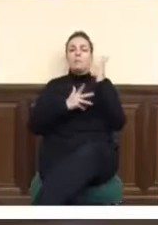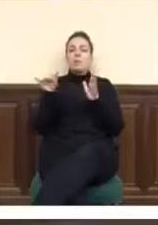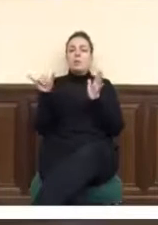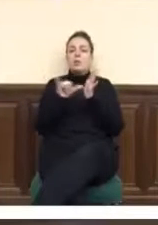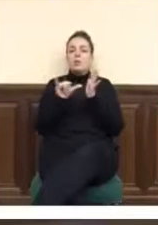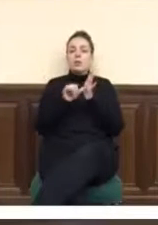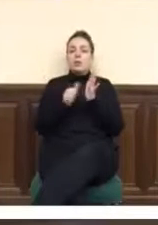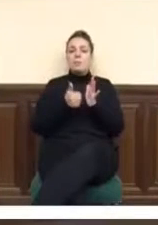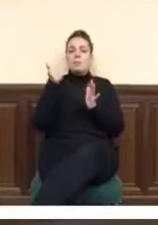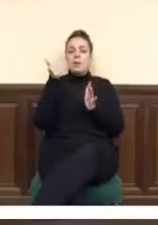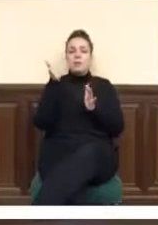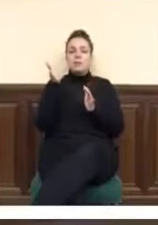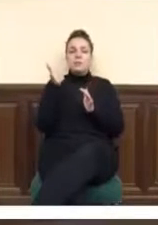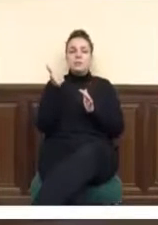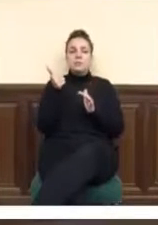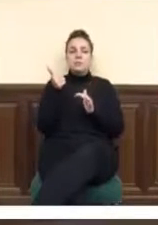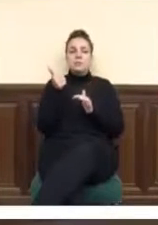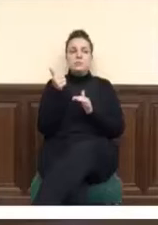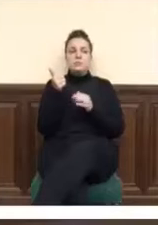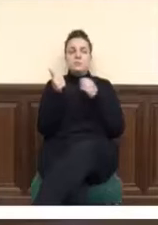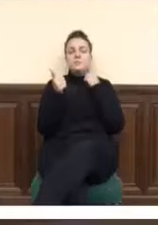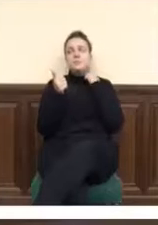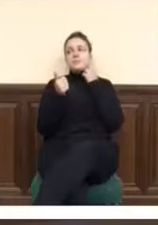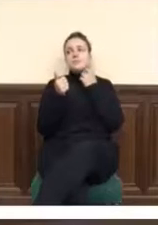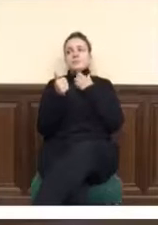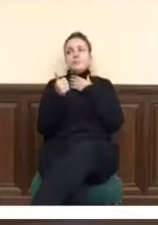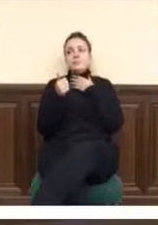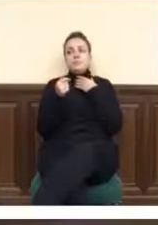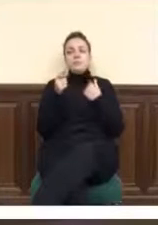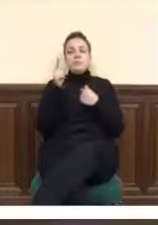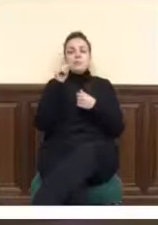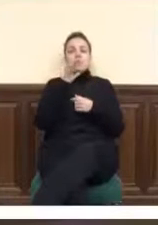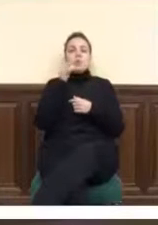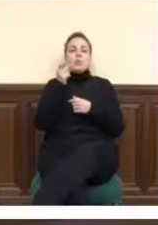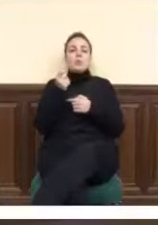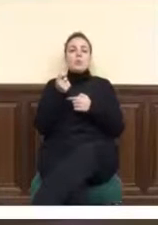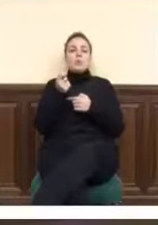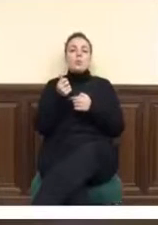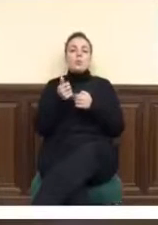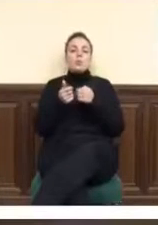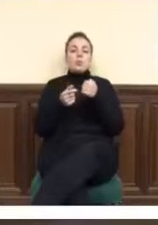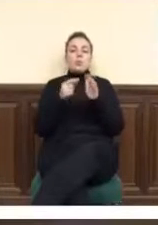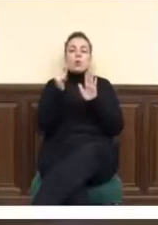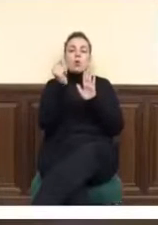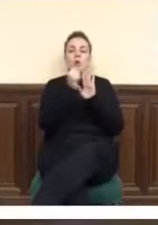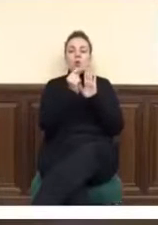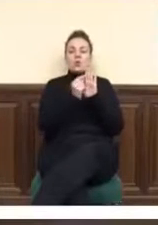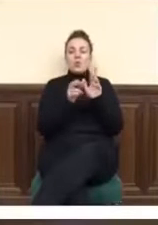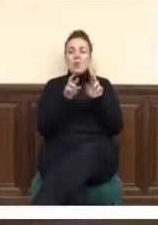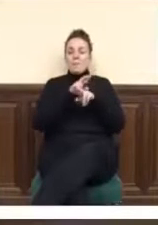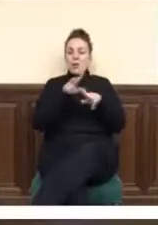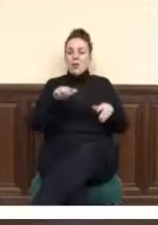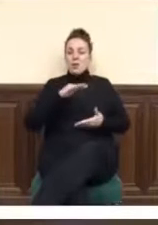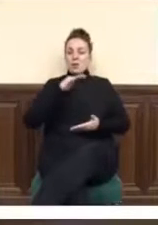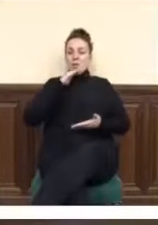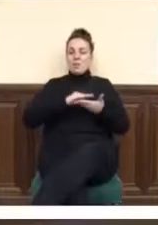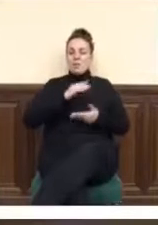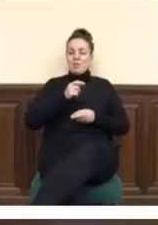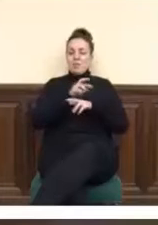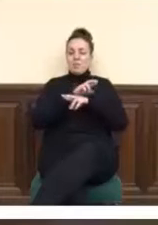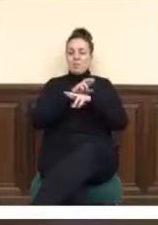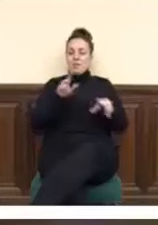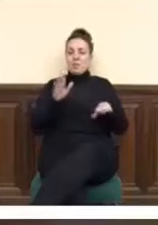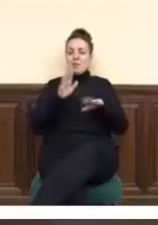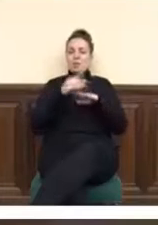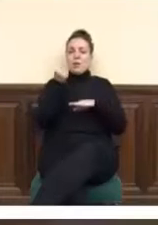cercana y posiblemente la que tenga más incumbencias y cada vez tiene peores condiciones y peores capacidades de